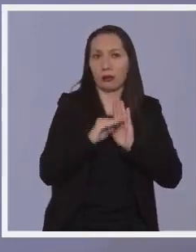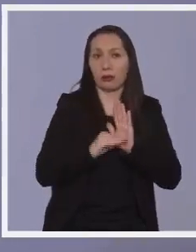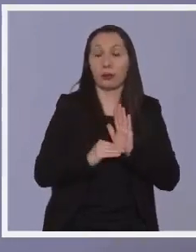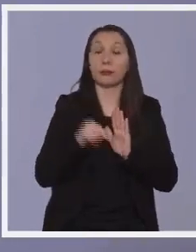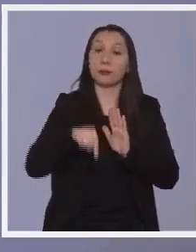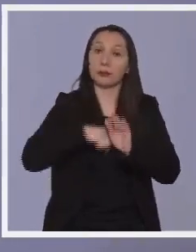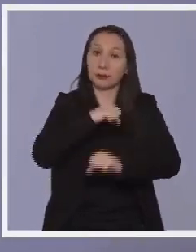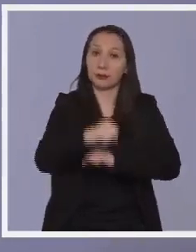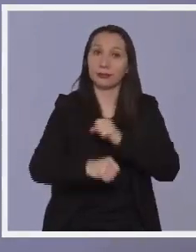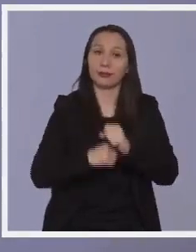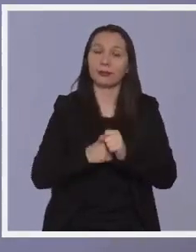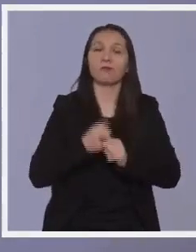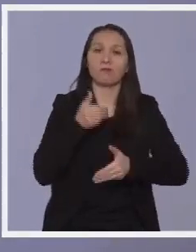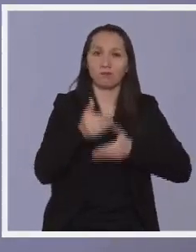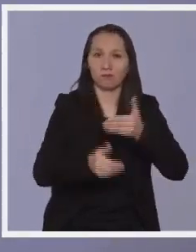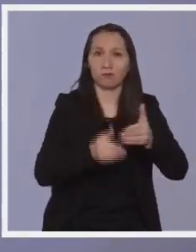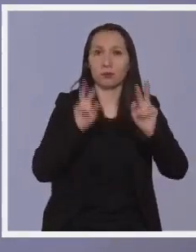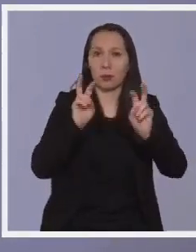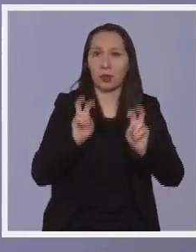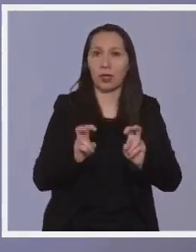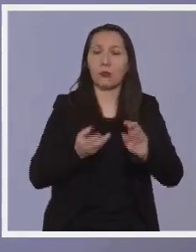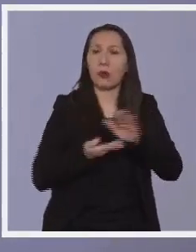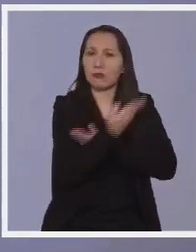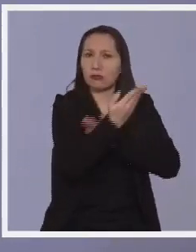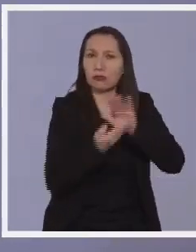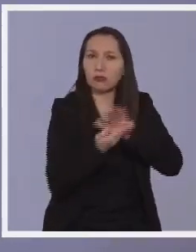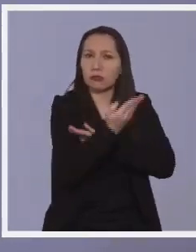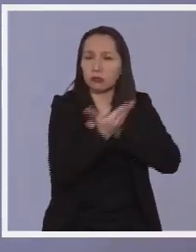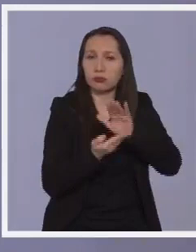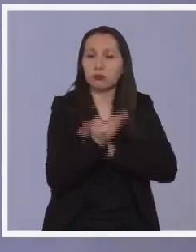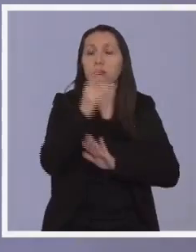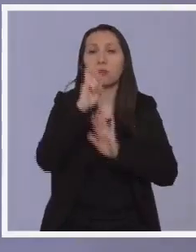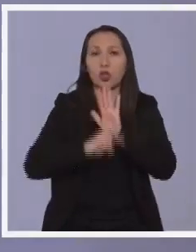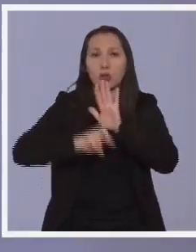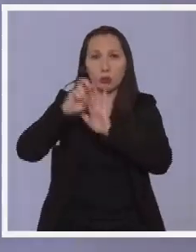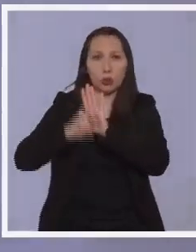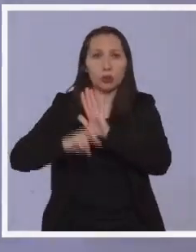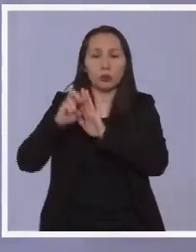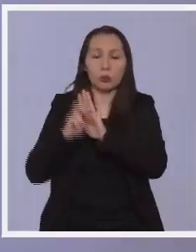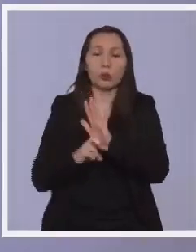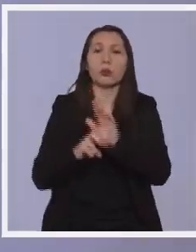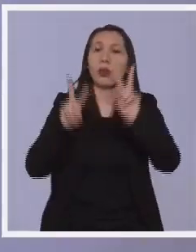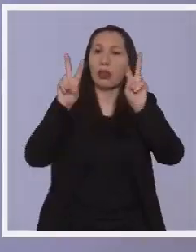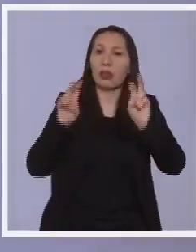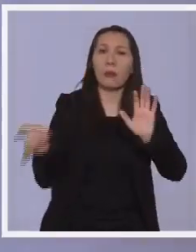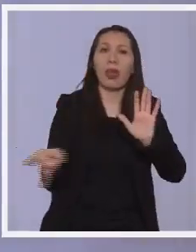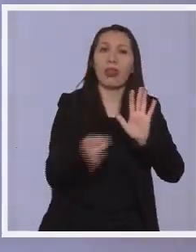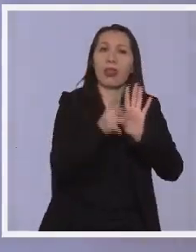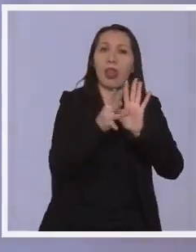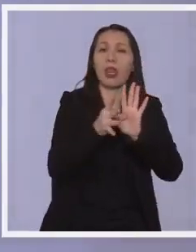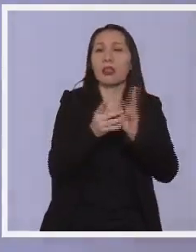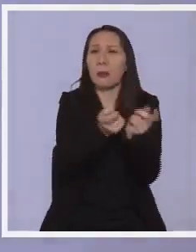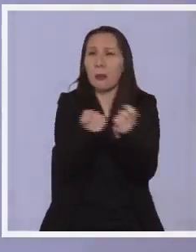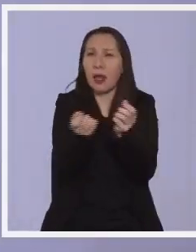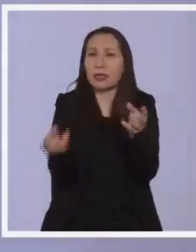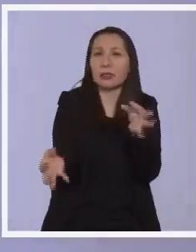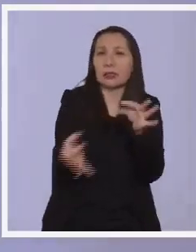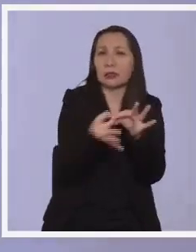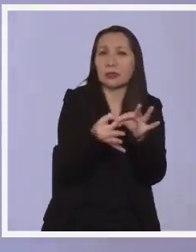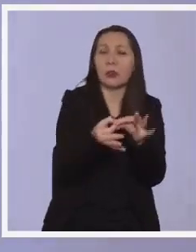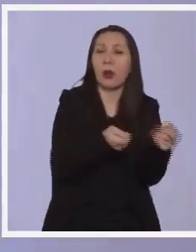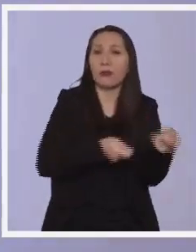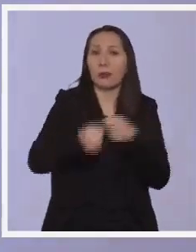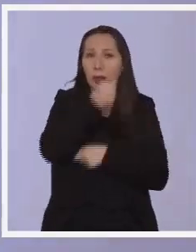durante este año, avanzado en despachar muchos proyectos que se refieren a delitos conexos o que son expresiones de cómo